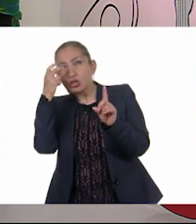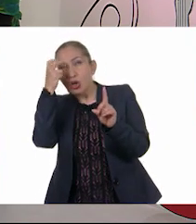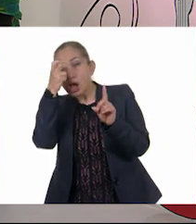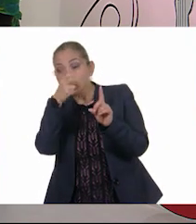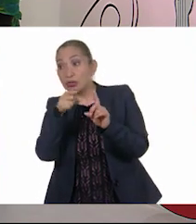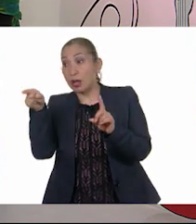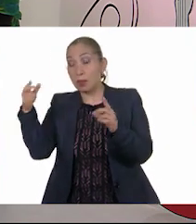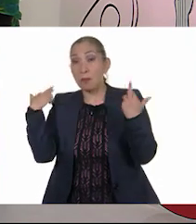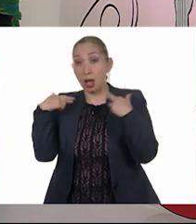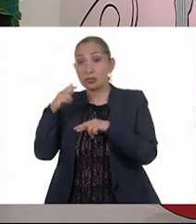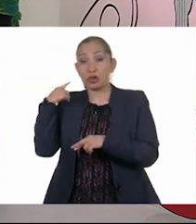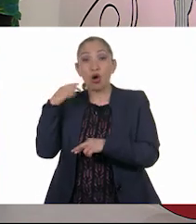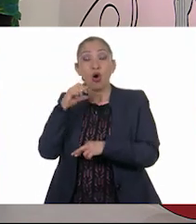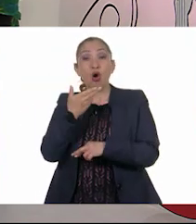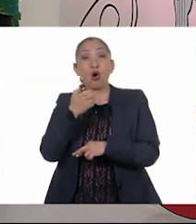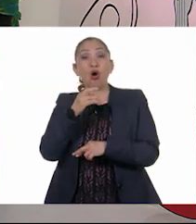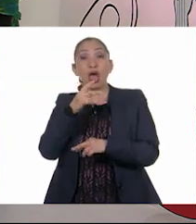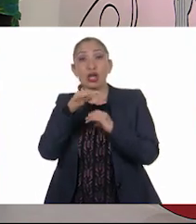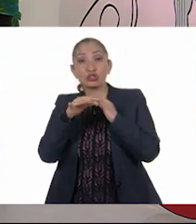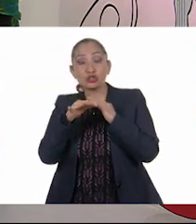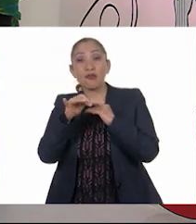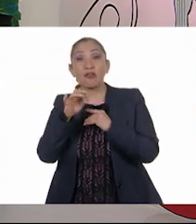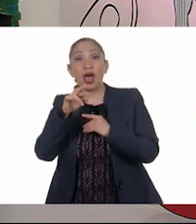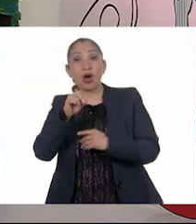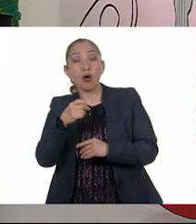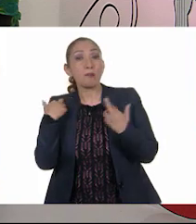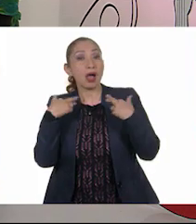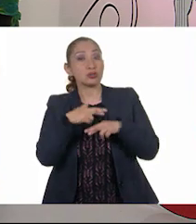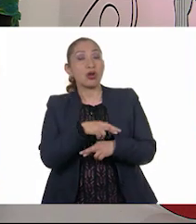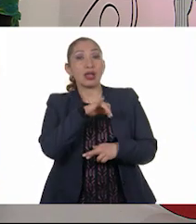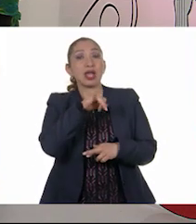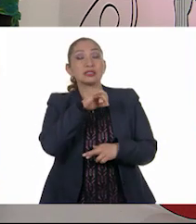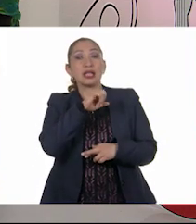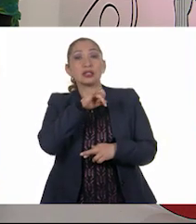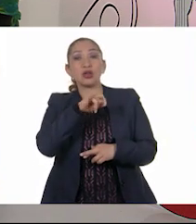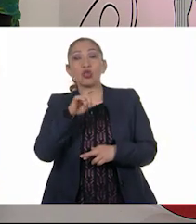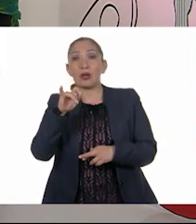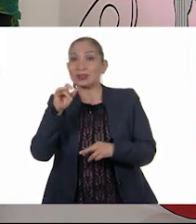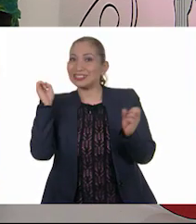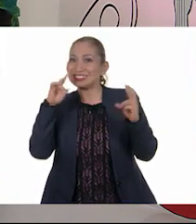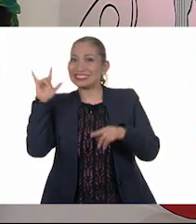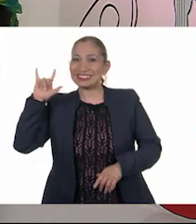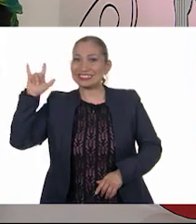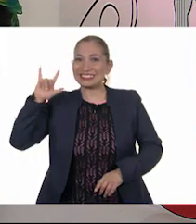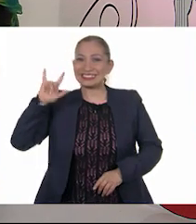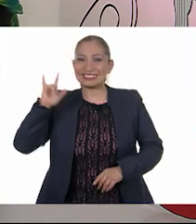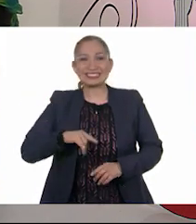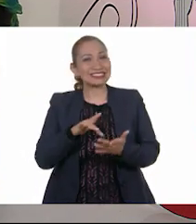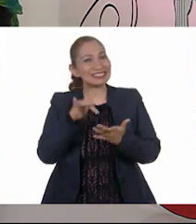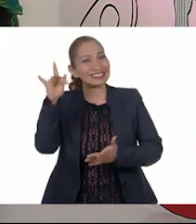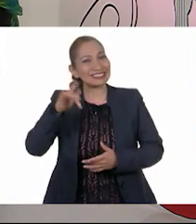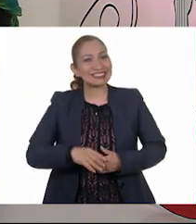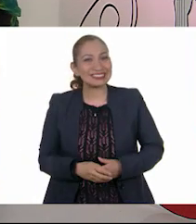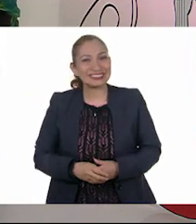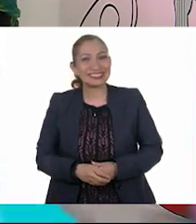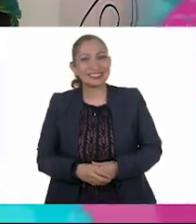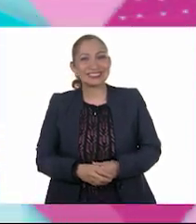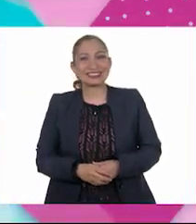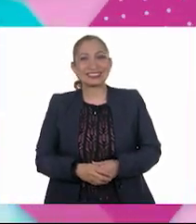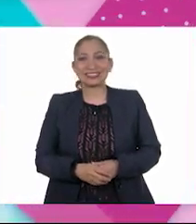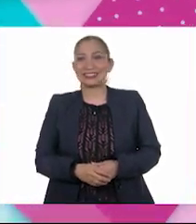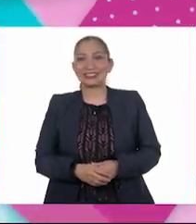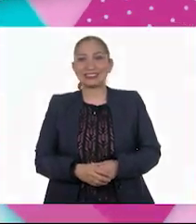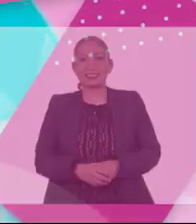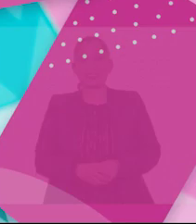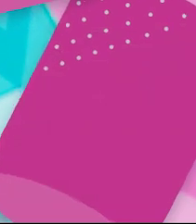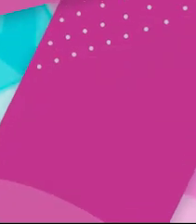dijo también el maestro Horacio Franco y nos dijo el maestro Celso Duarte. Adiós. Gracias.